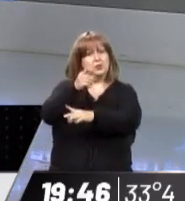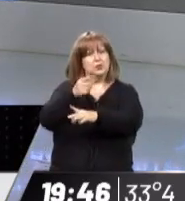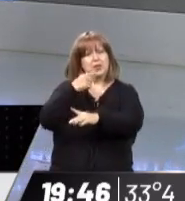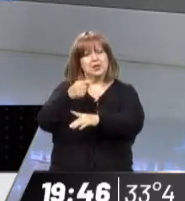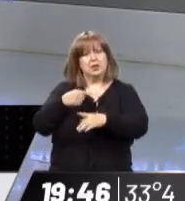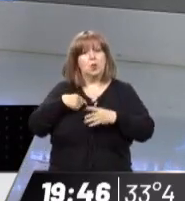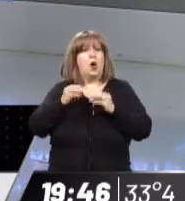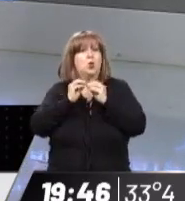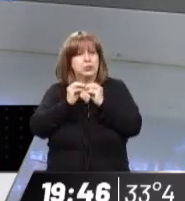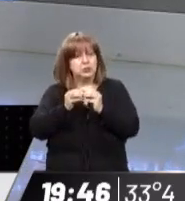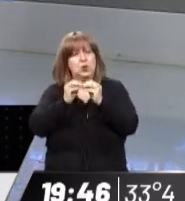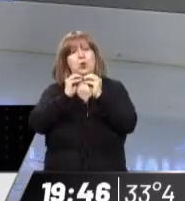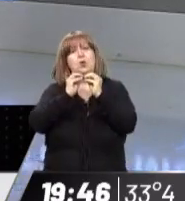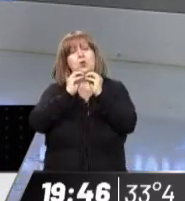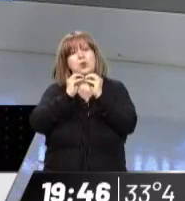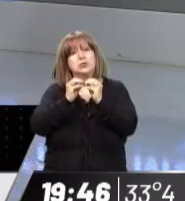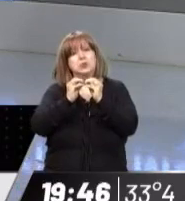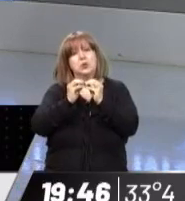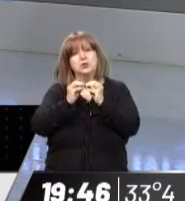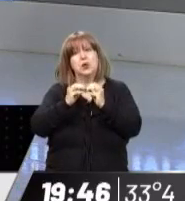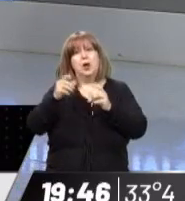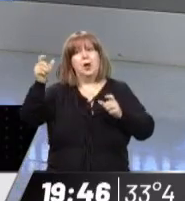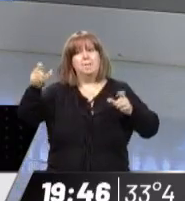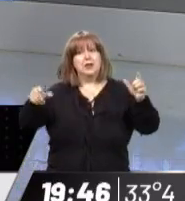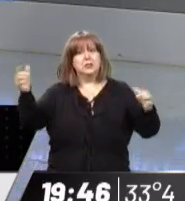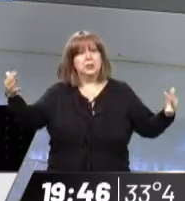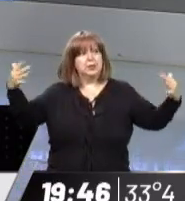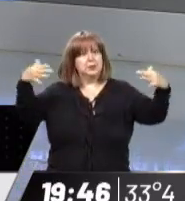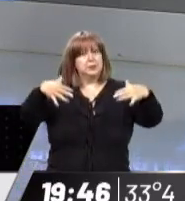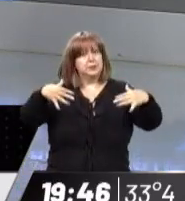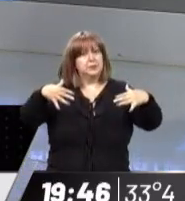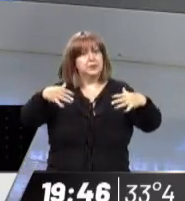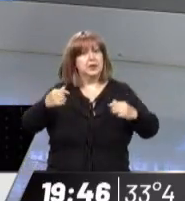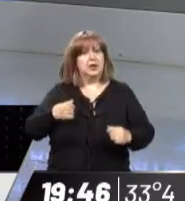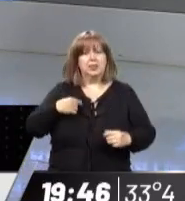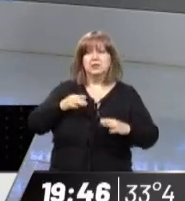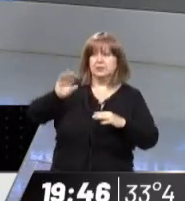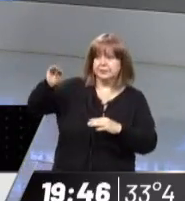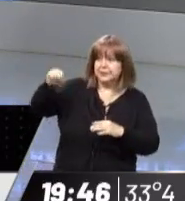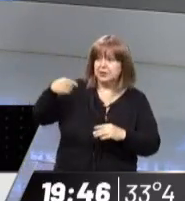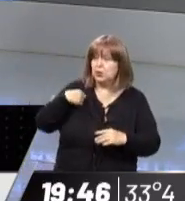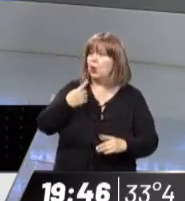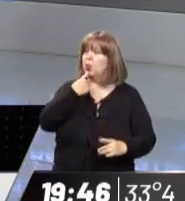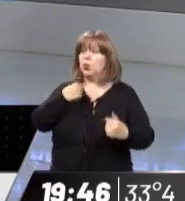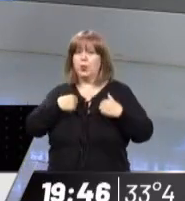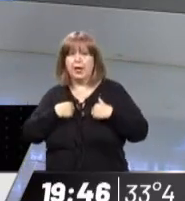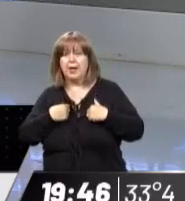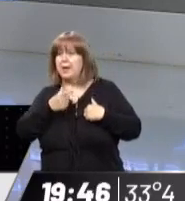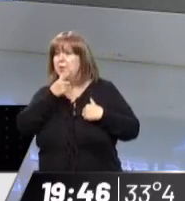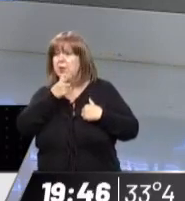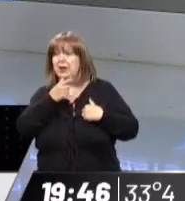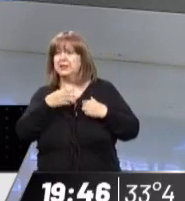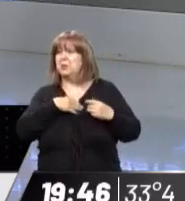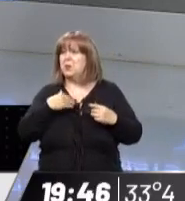hicimos los juicios, cuando se hacen los juicios, se acerca gente a preguntar su identidad y a decir, che, yo tengo dudas, yo creo que no soy hijo